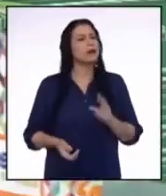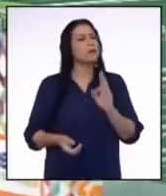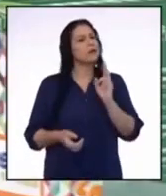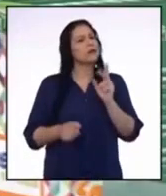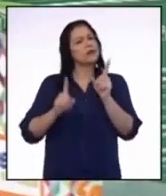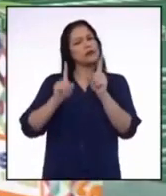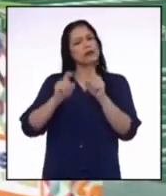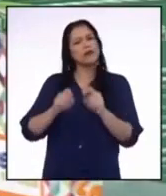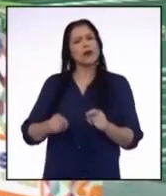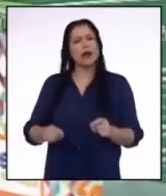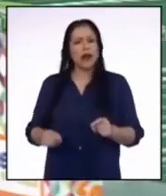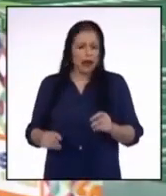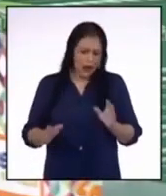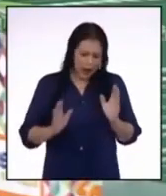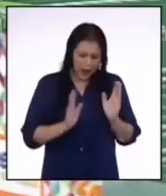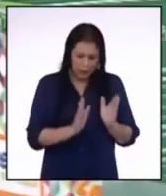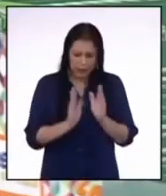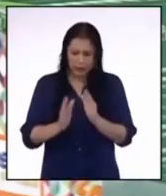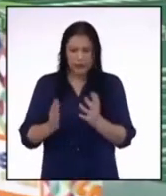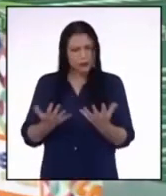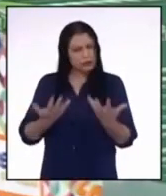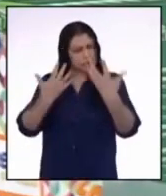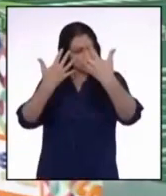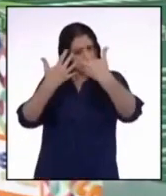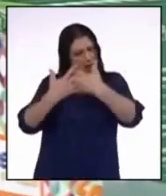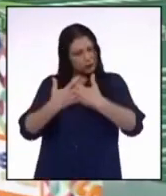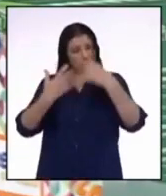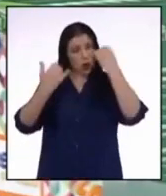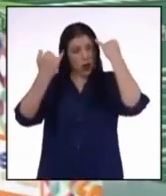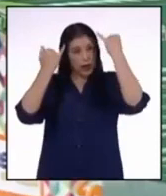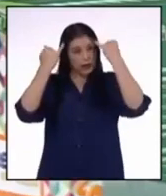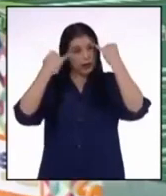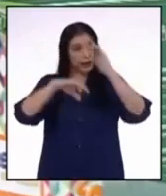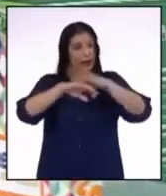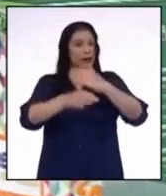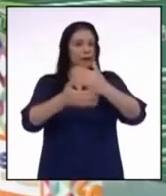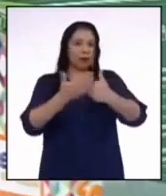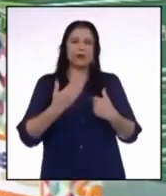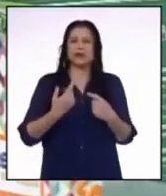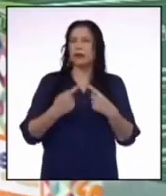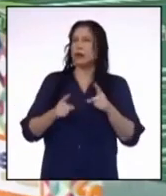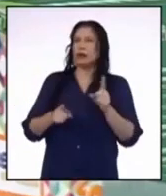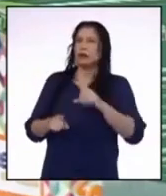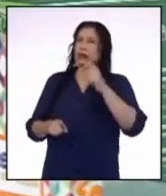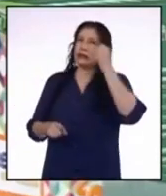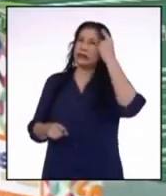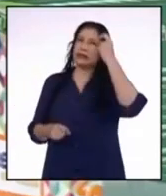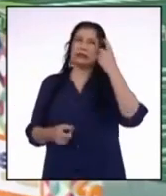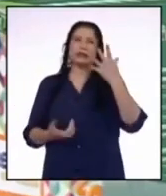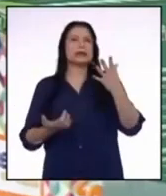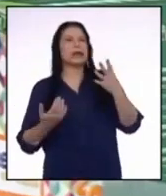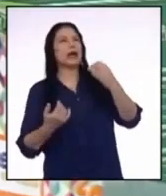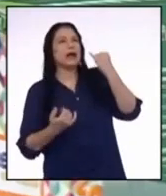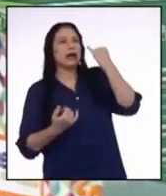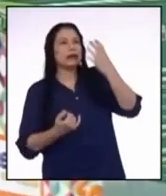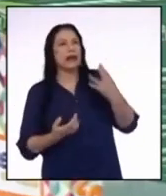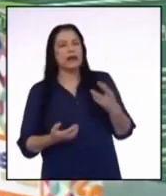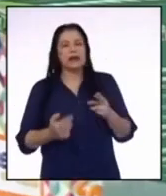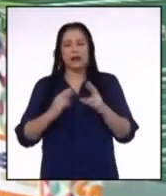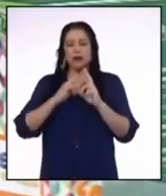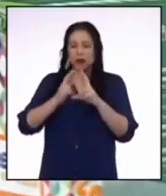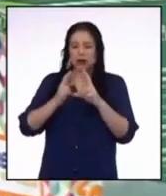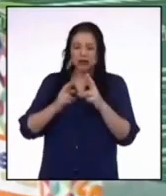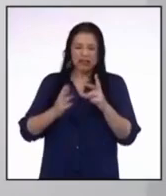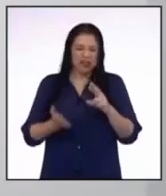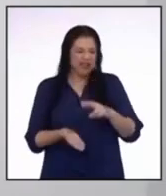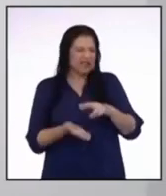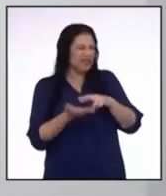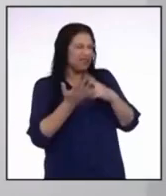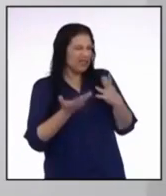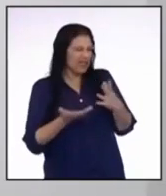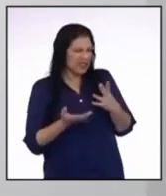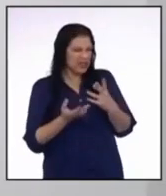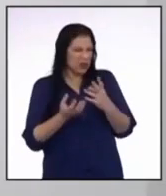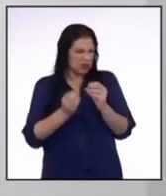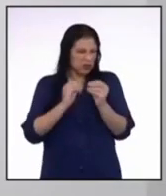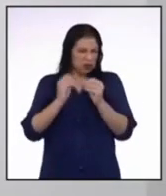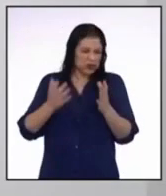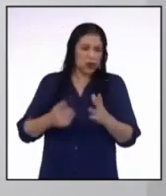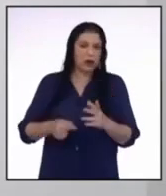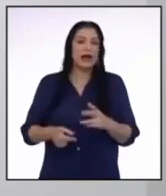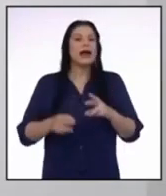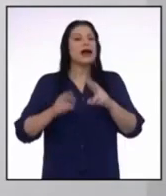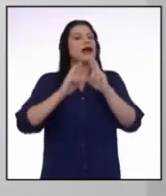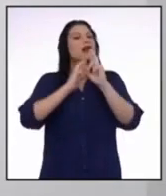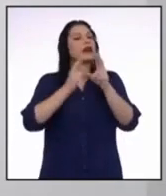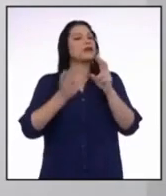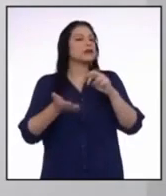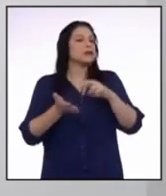Profesora Julia, la preparación está relacionada a la idea de la prevención, pero no entiendo bien esa idea de la respuesta y la rehabilitación. La